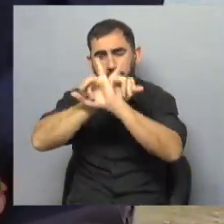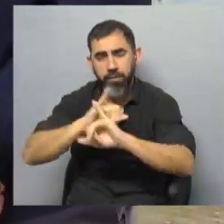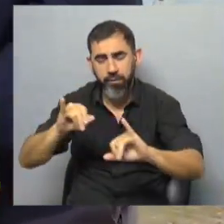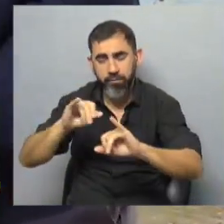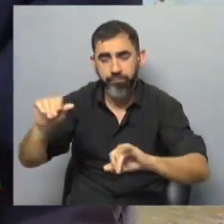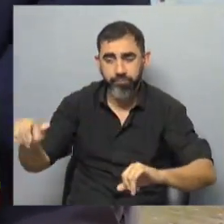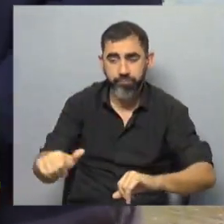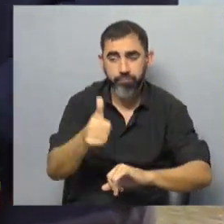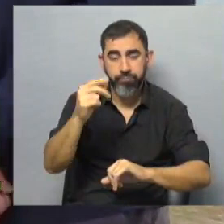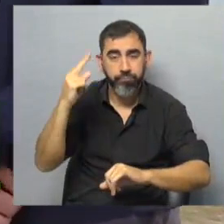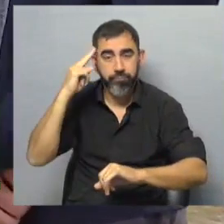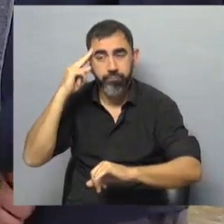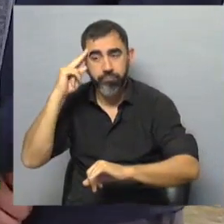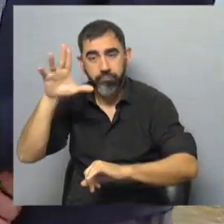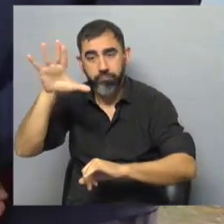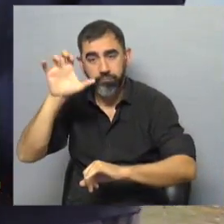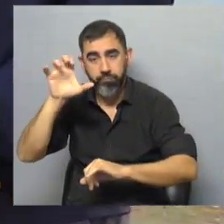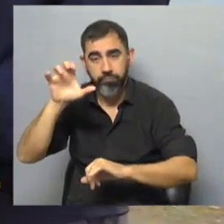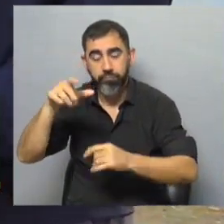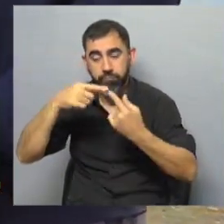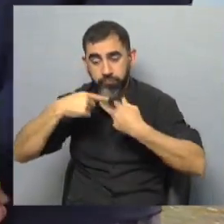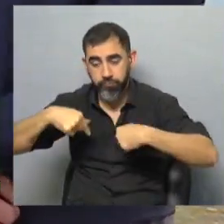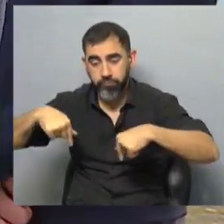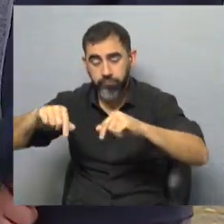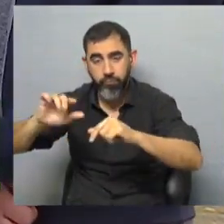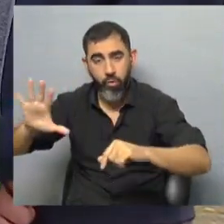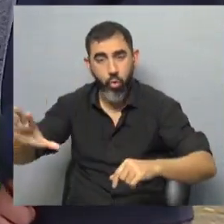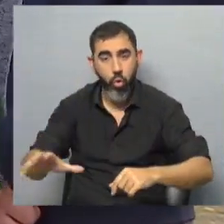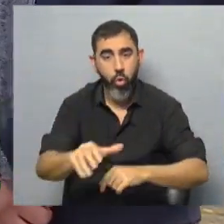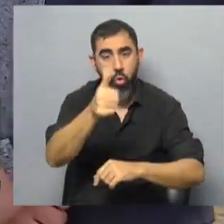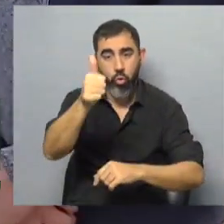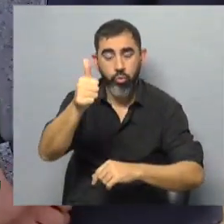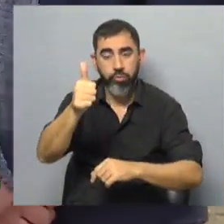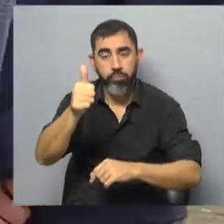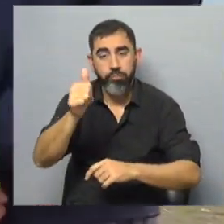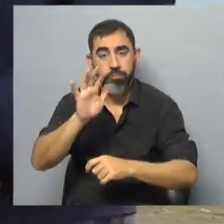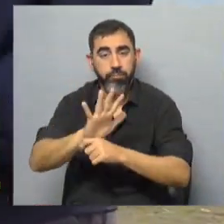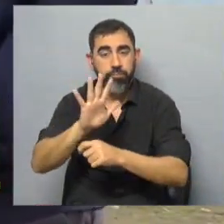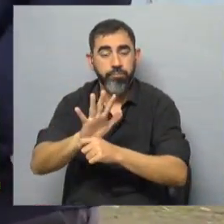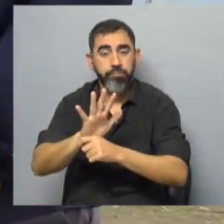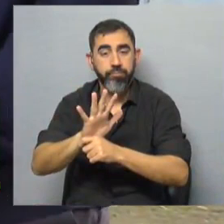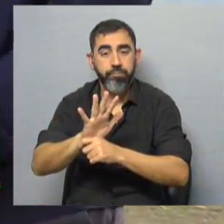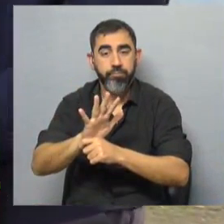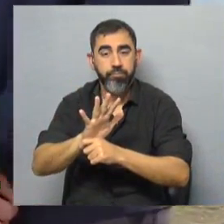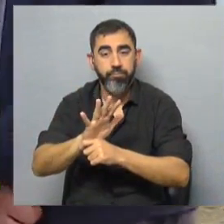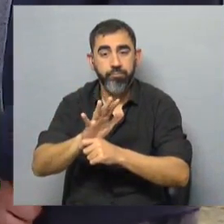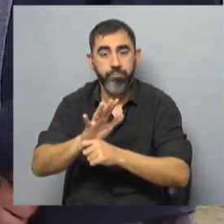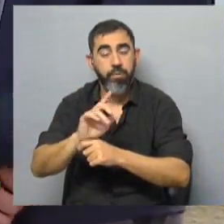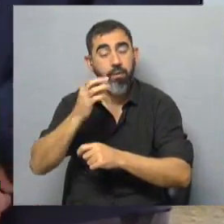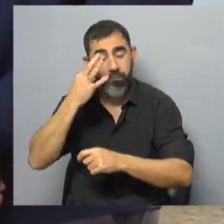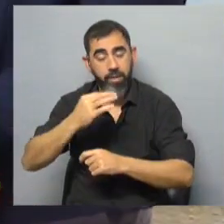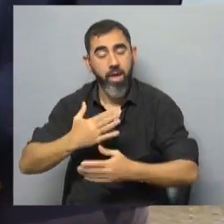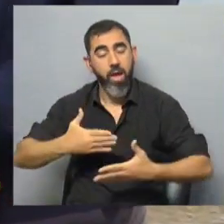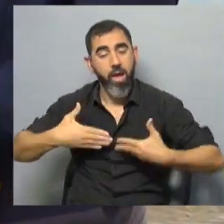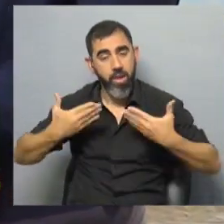logrado tener este memorial para nosotros es ya un logro, me parece. No sé, como que verlas es te llena un poco de